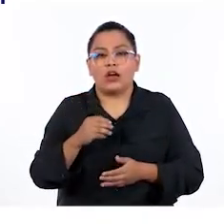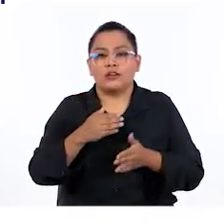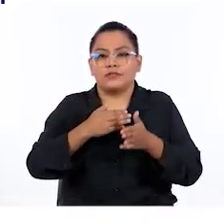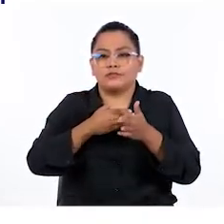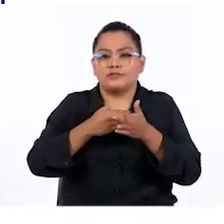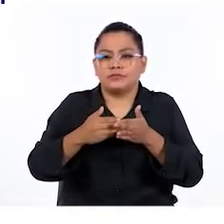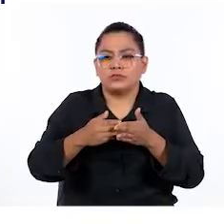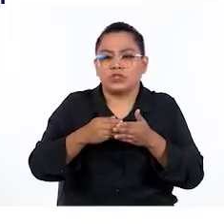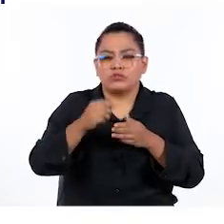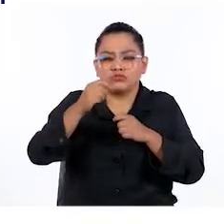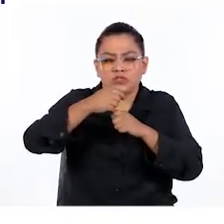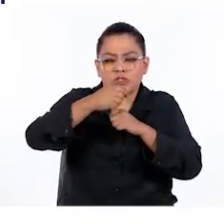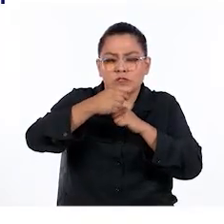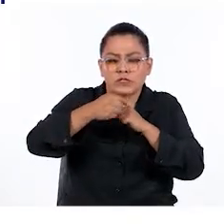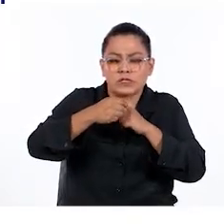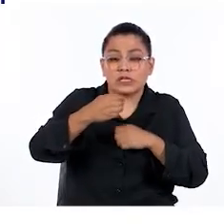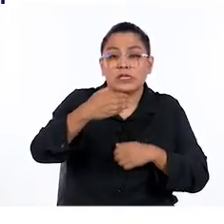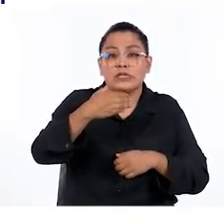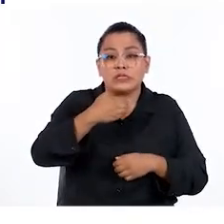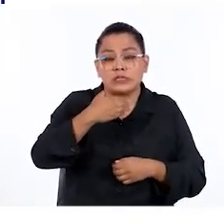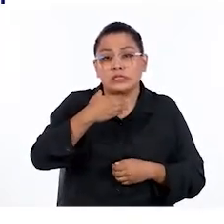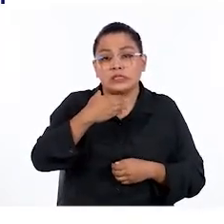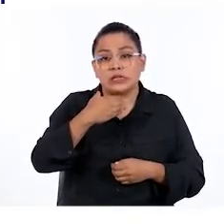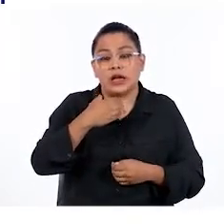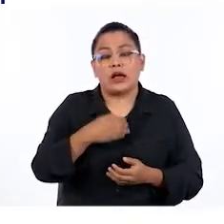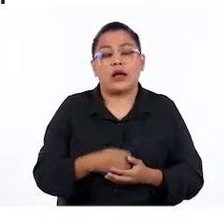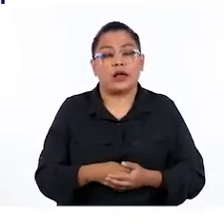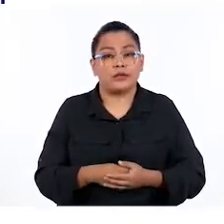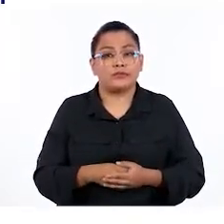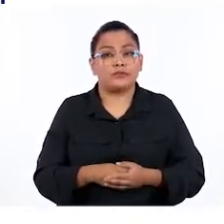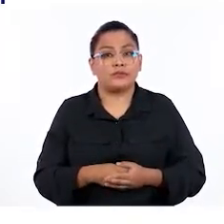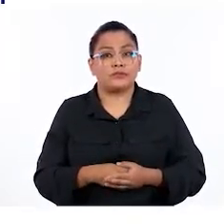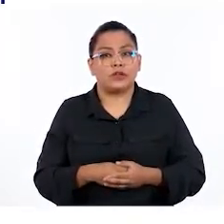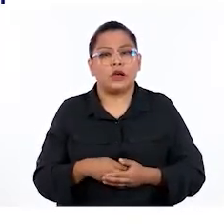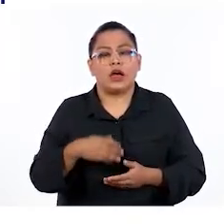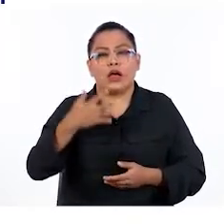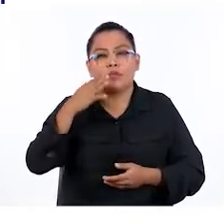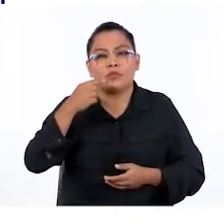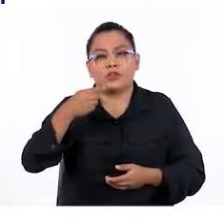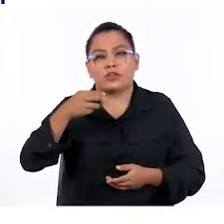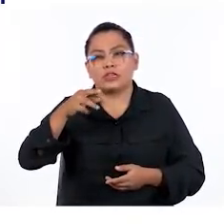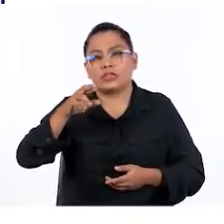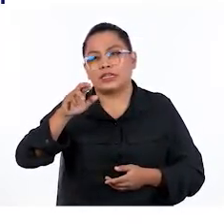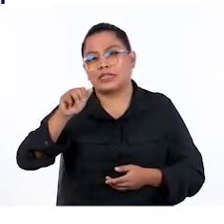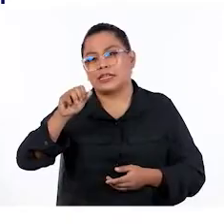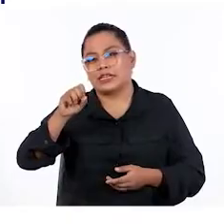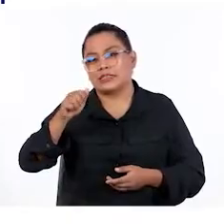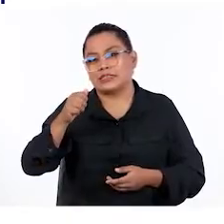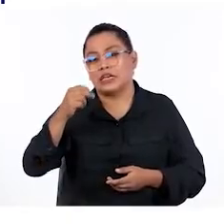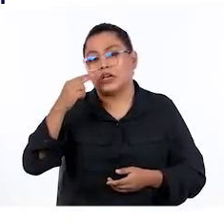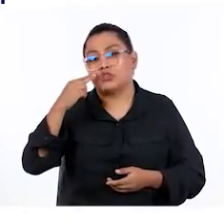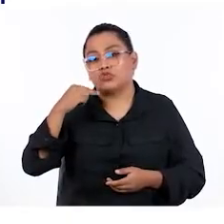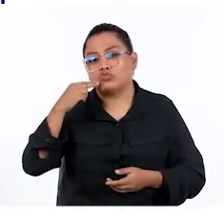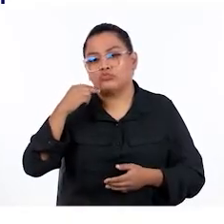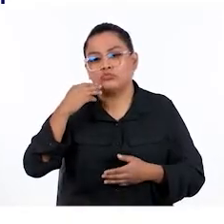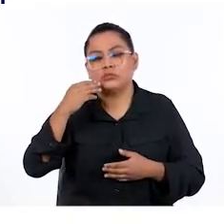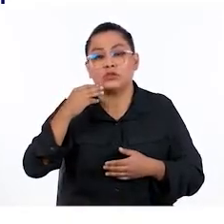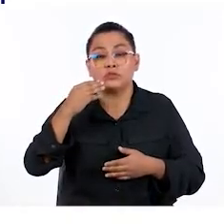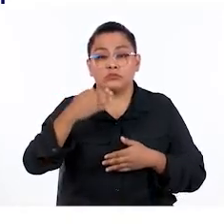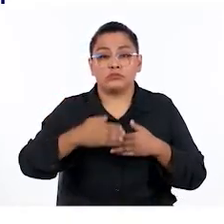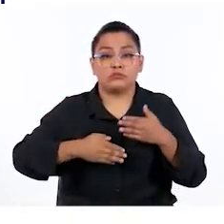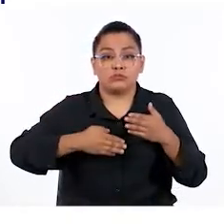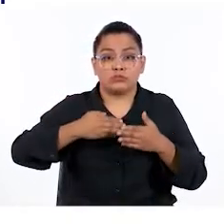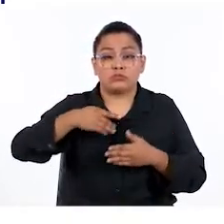moléculas complejas y reducidas de las cuales nos alimentamos, como grasas y azúcares, y mediante un trabajo celular